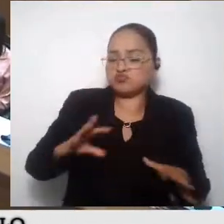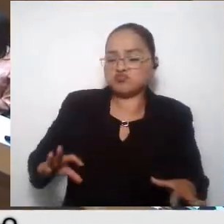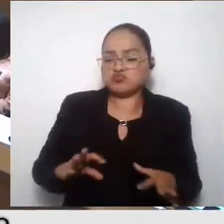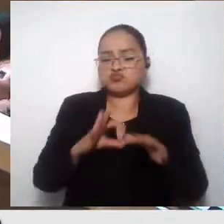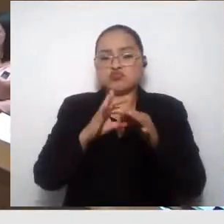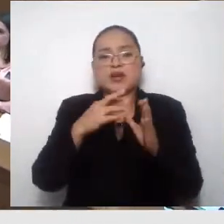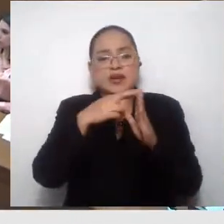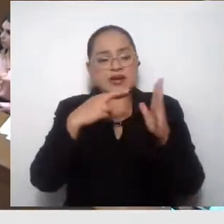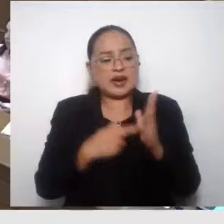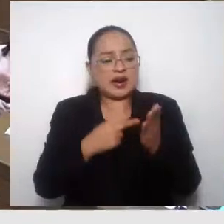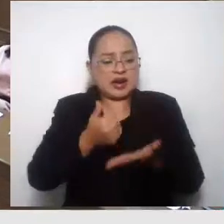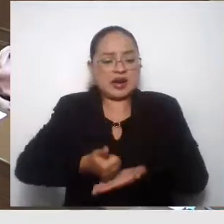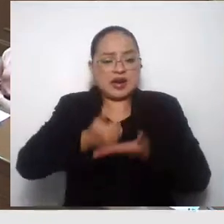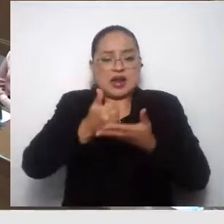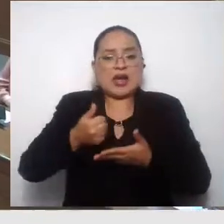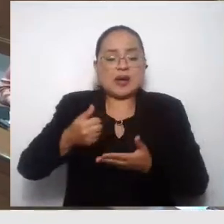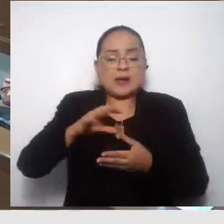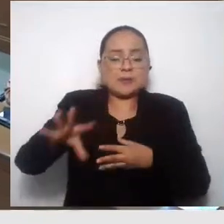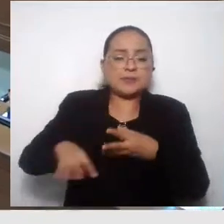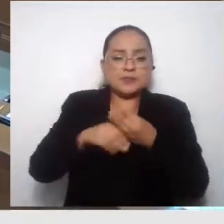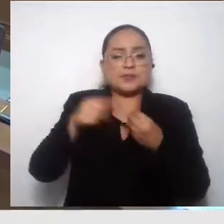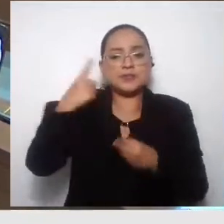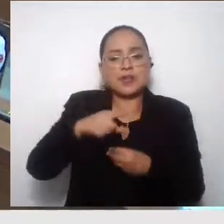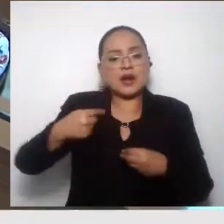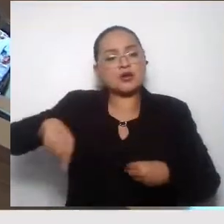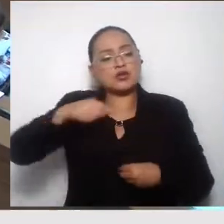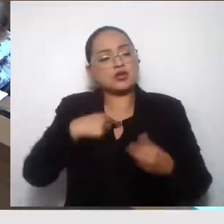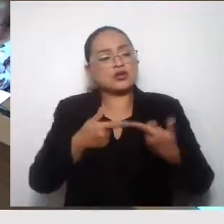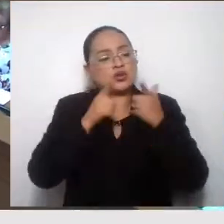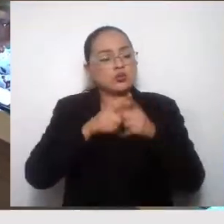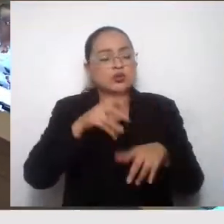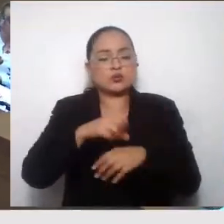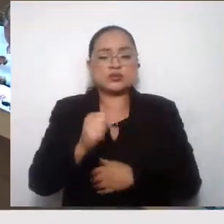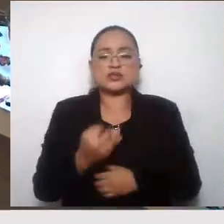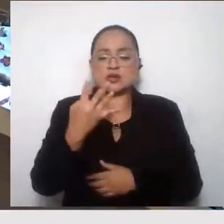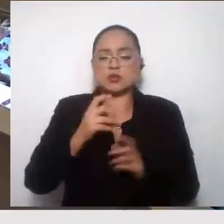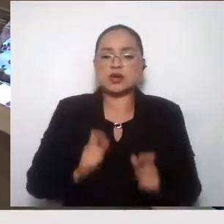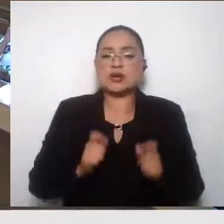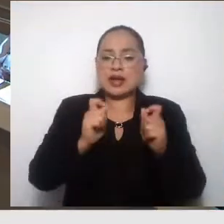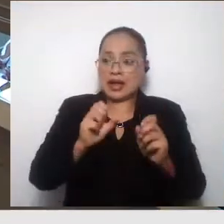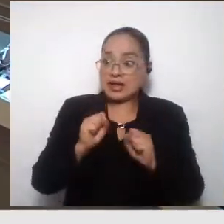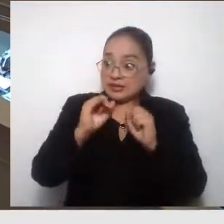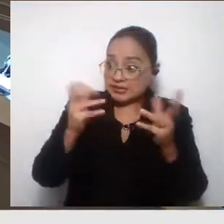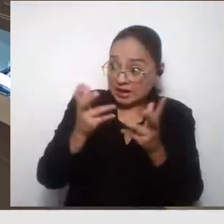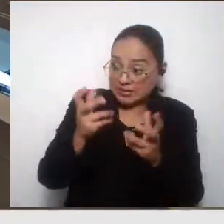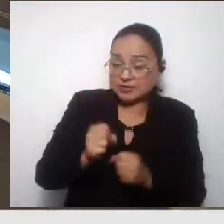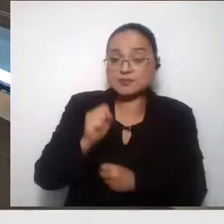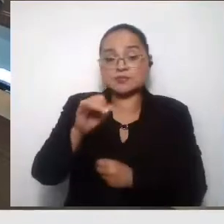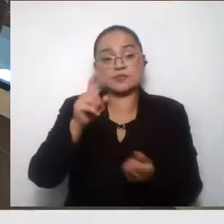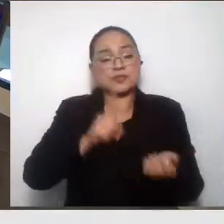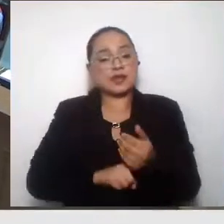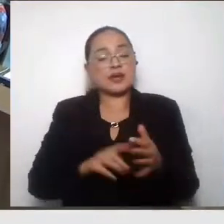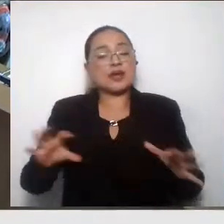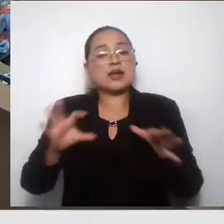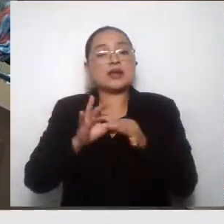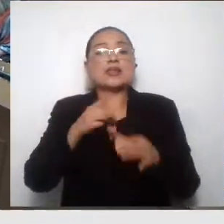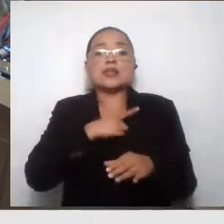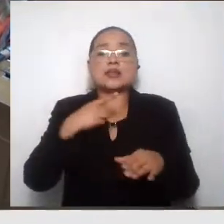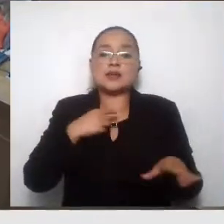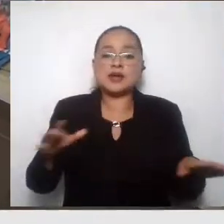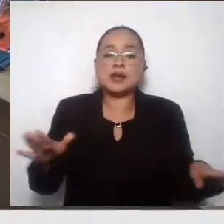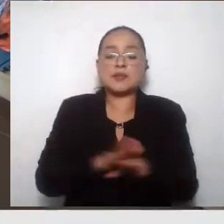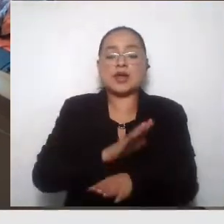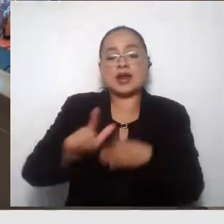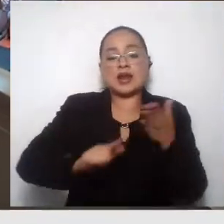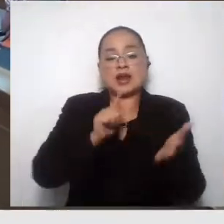aporte de esta 64 legislatura si así lo hacemos. Tenemos que reformar también la ley de la Auditoría Superior del